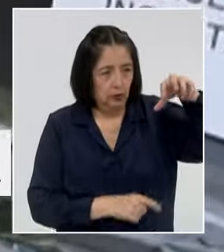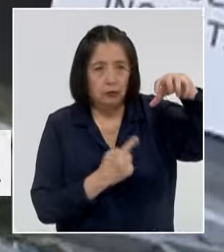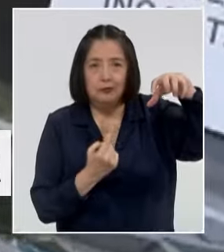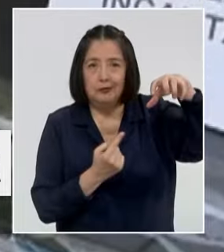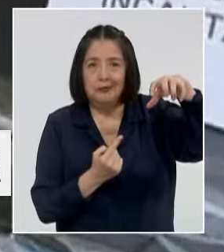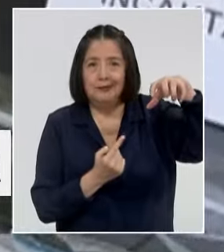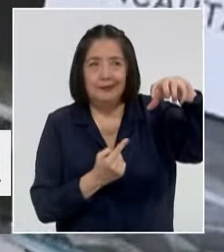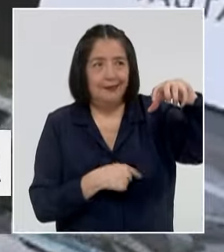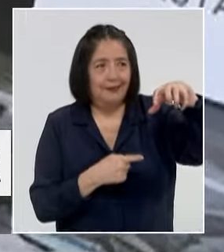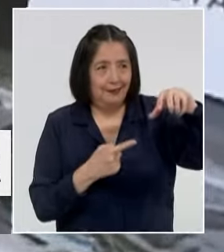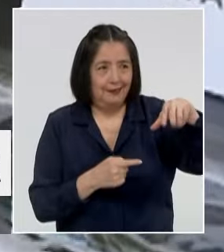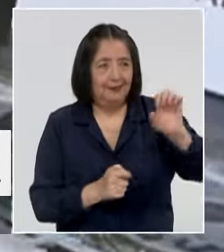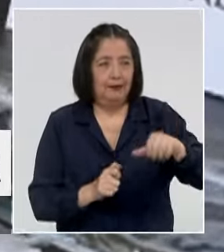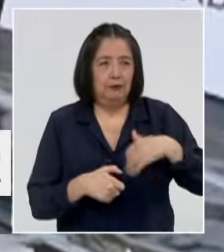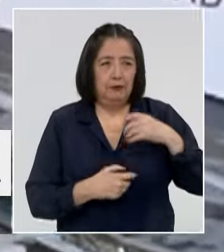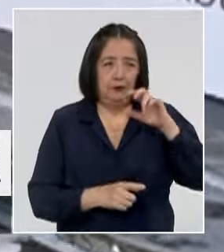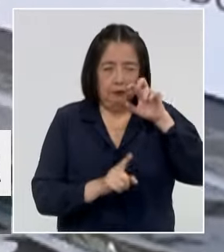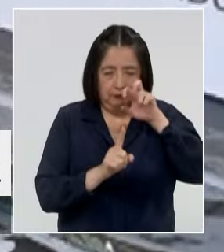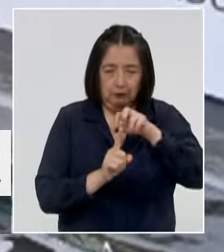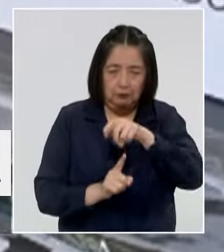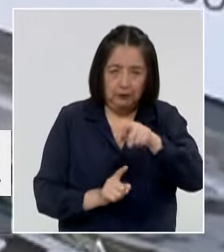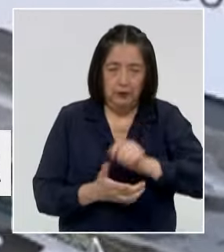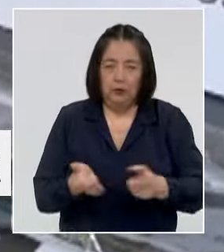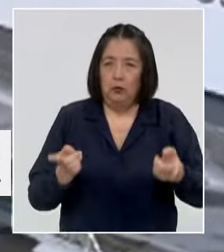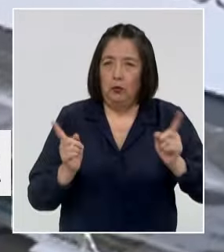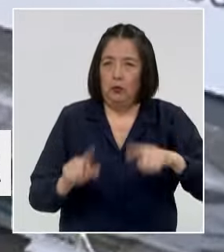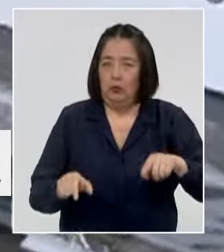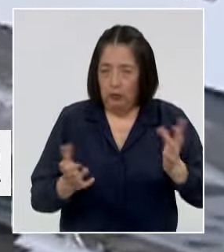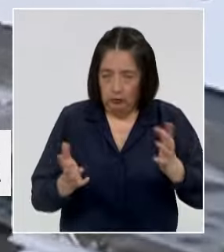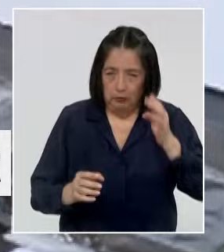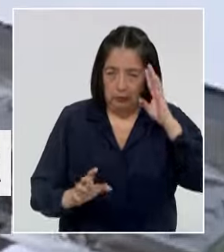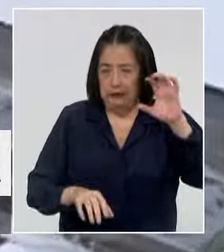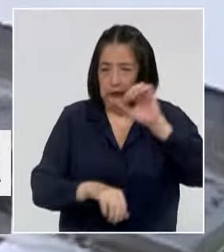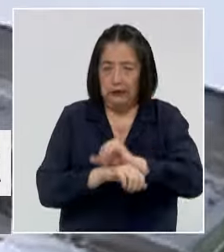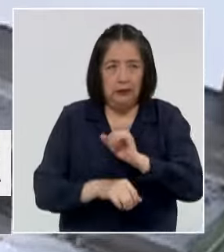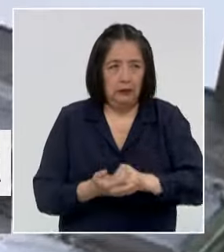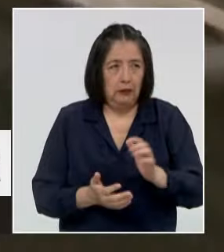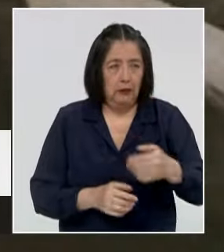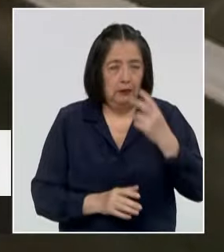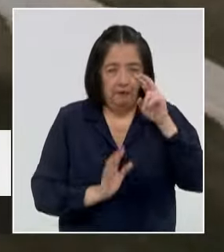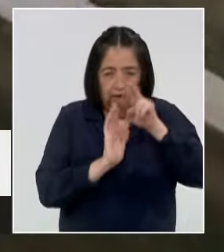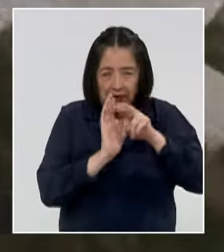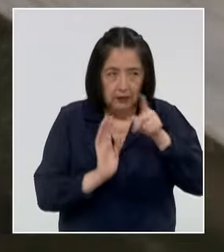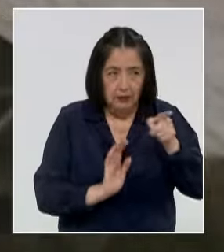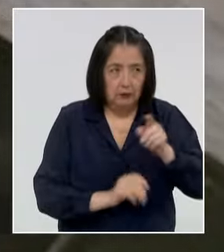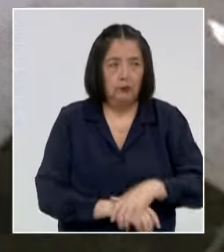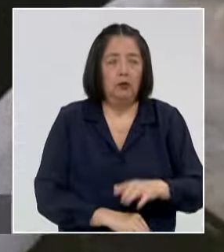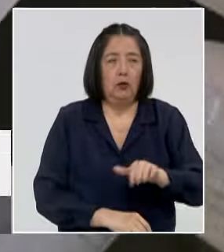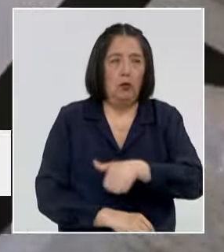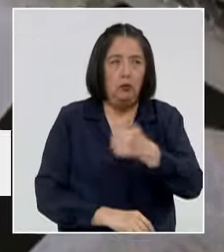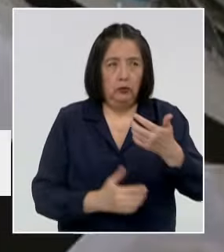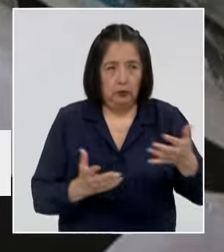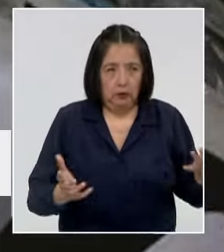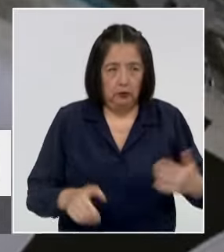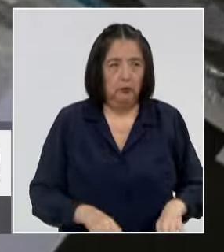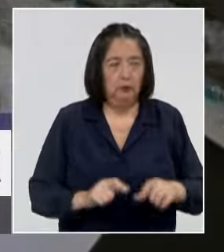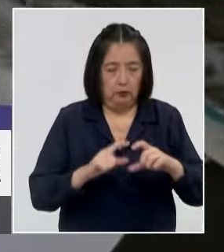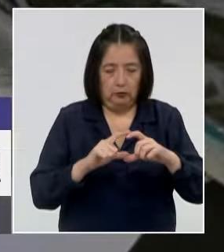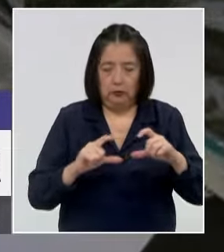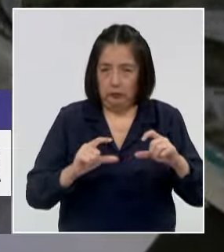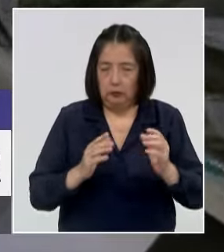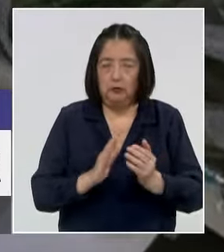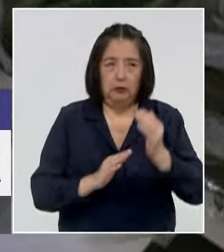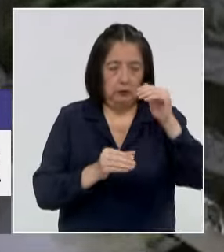cuales ahí se ha podido apreciar en el momento de la intervención que hay imágenes. Otros objetos como tarjetas de